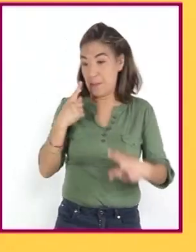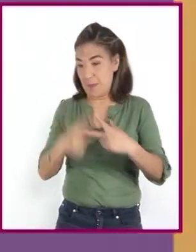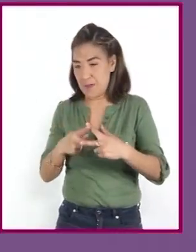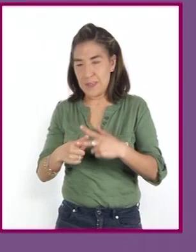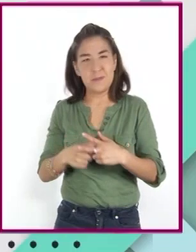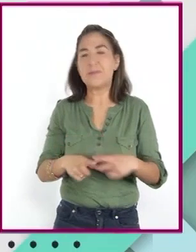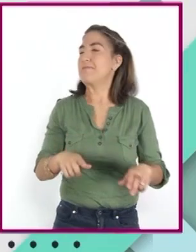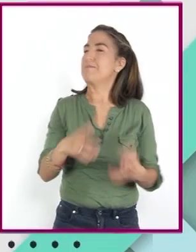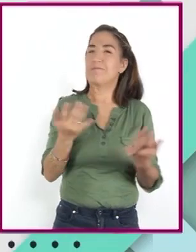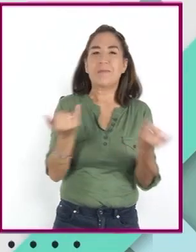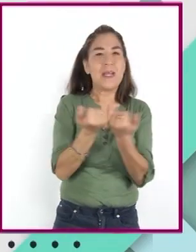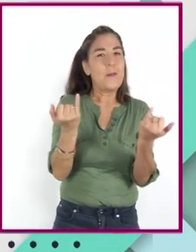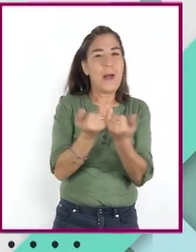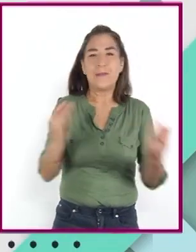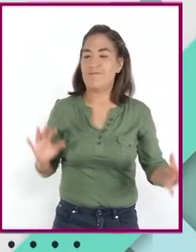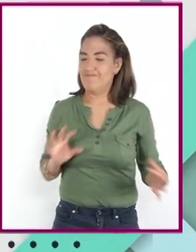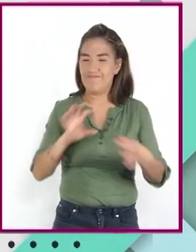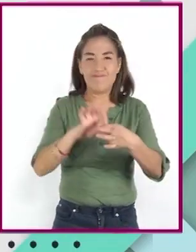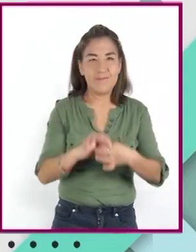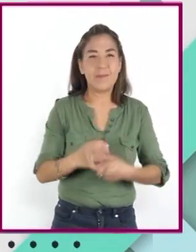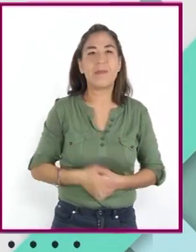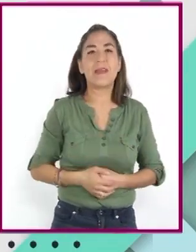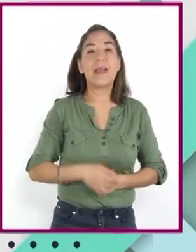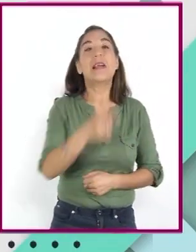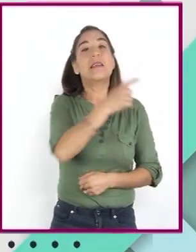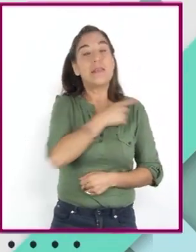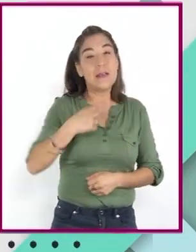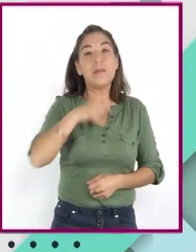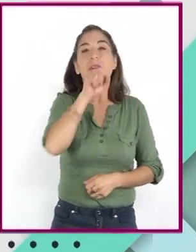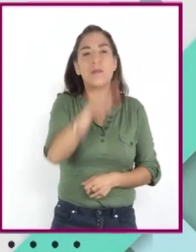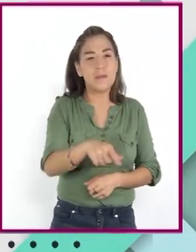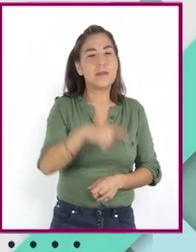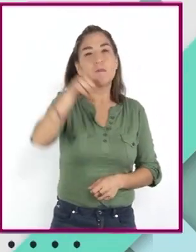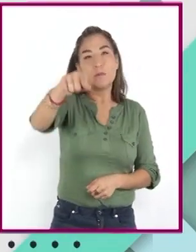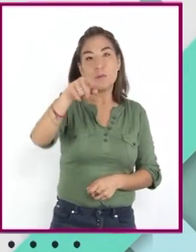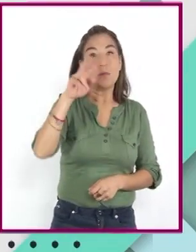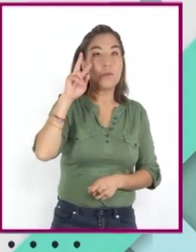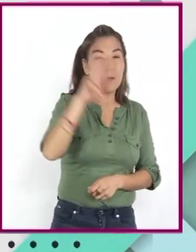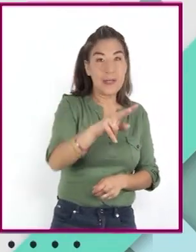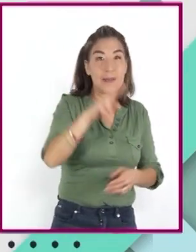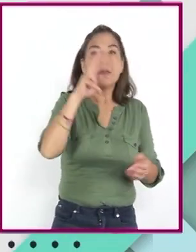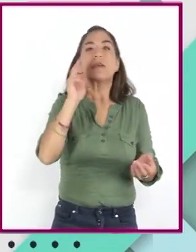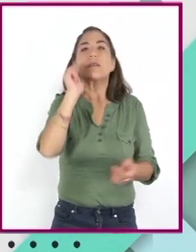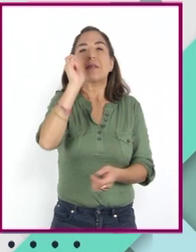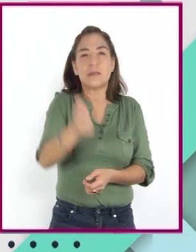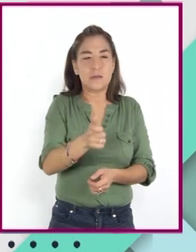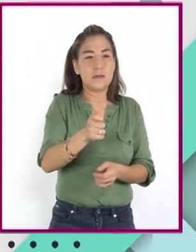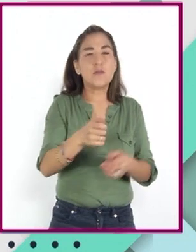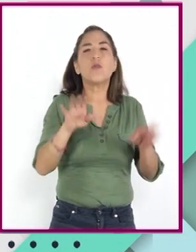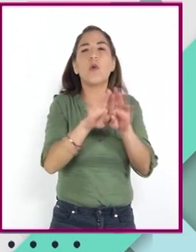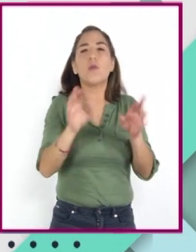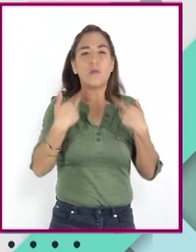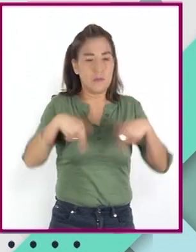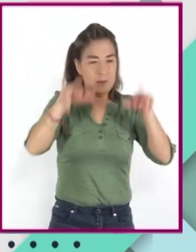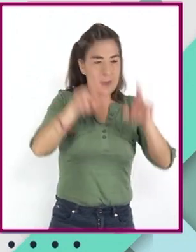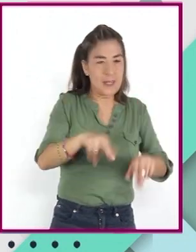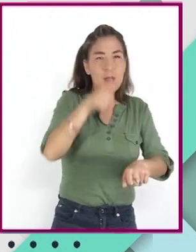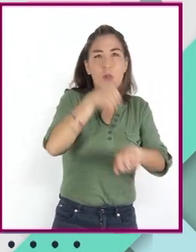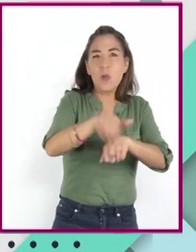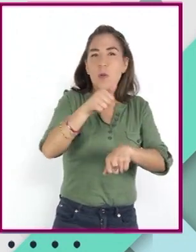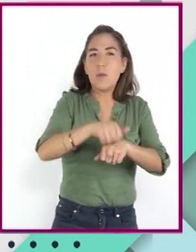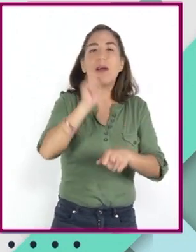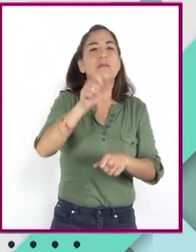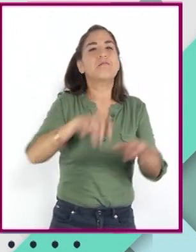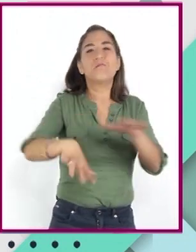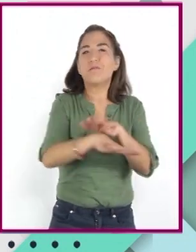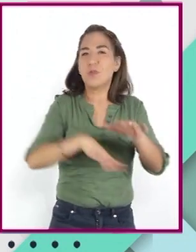es la excepción. Pero además debemos considerar que hay expresiones relacionadas con las operaciones básicas y